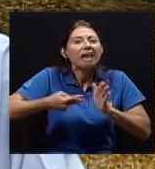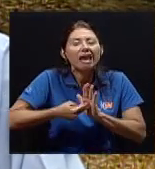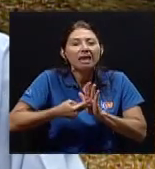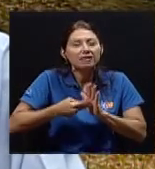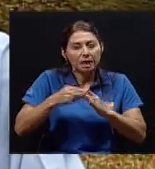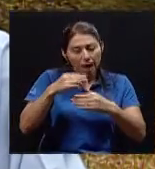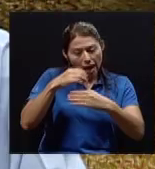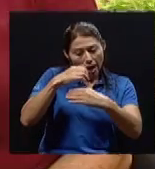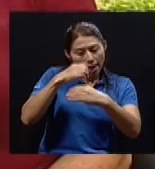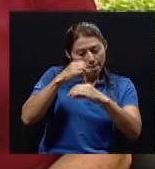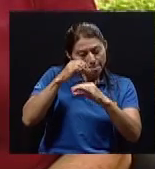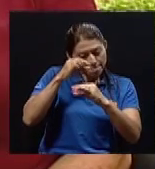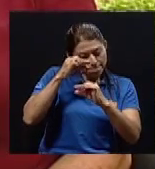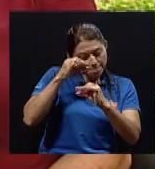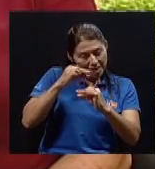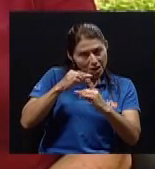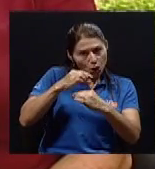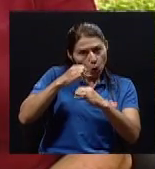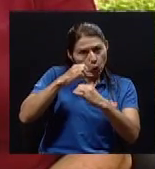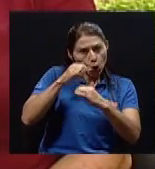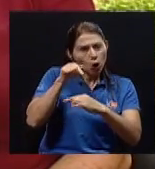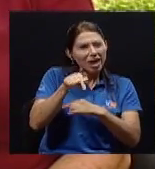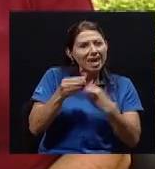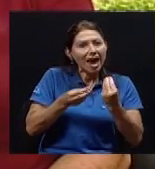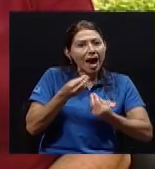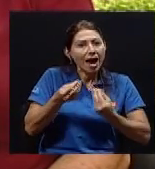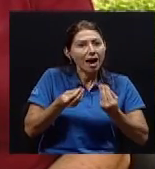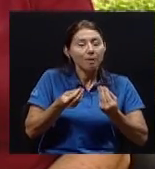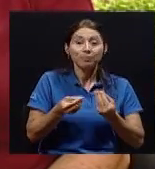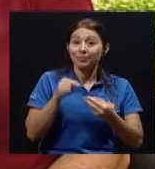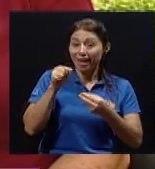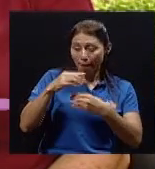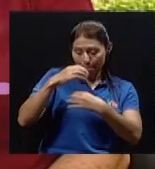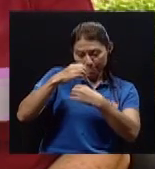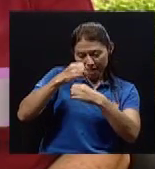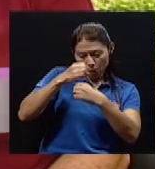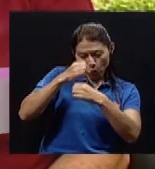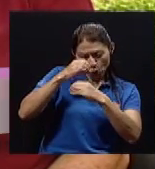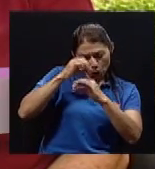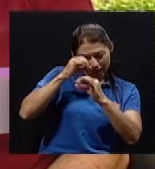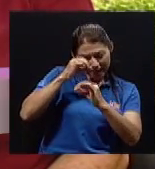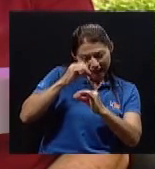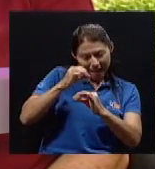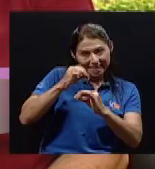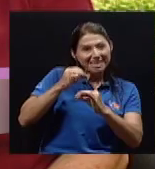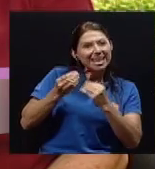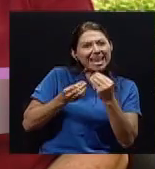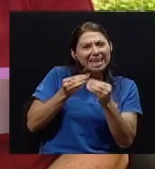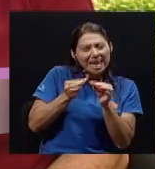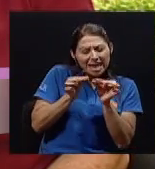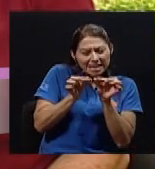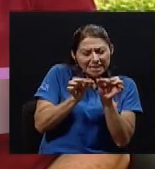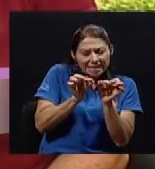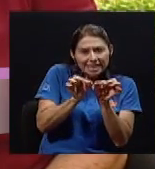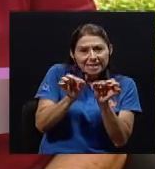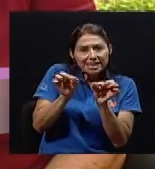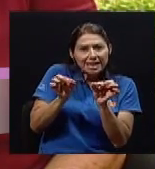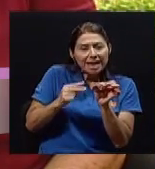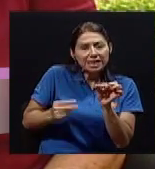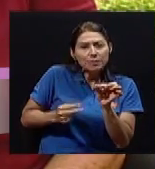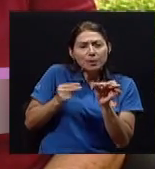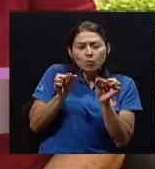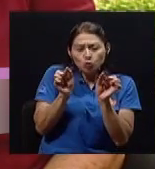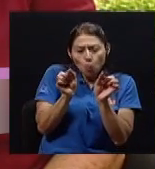microbiología? Bueno, la microbiología es el estudio de los seres vivos muy pequeños, en